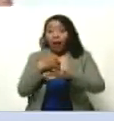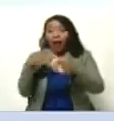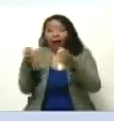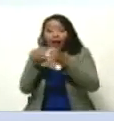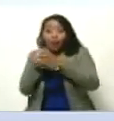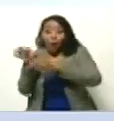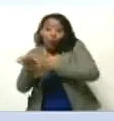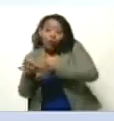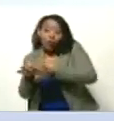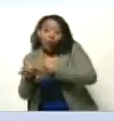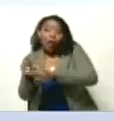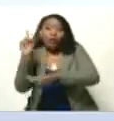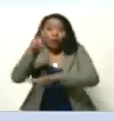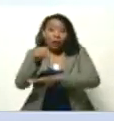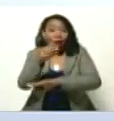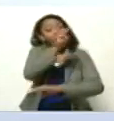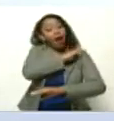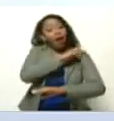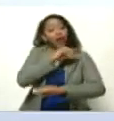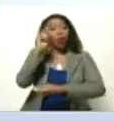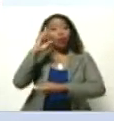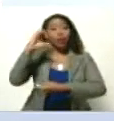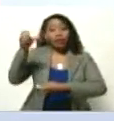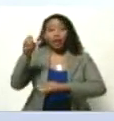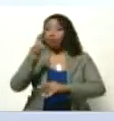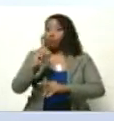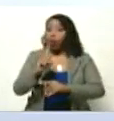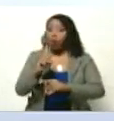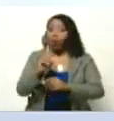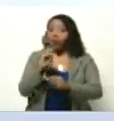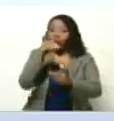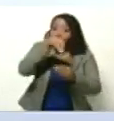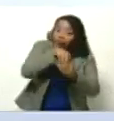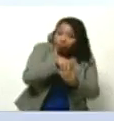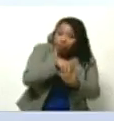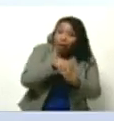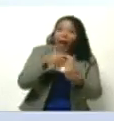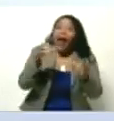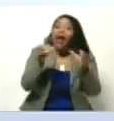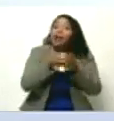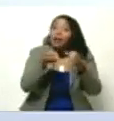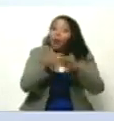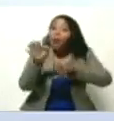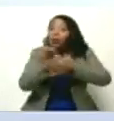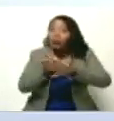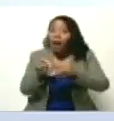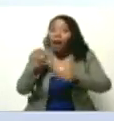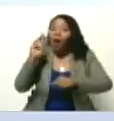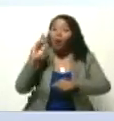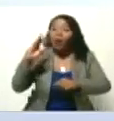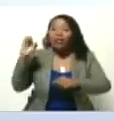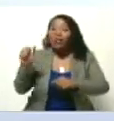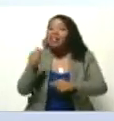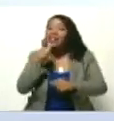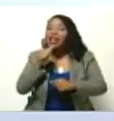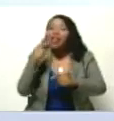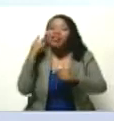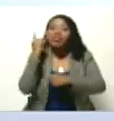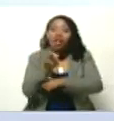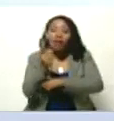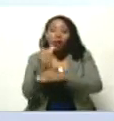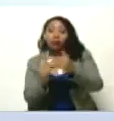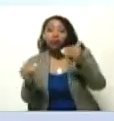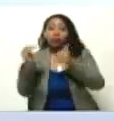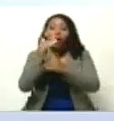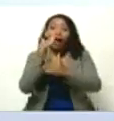del equipo municipal y jefe de VC. Se queda en el equipo municipal y en la VC, ¿quién debe subir? El que